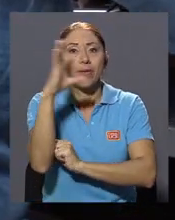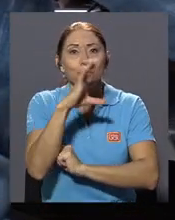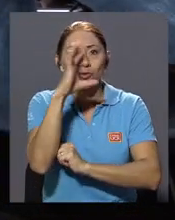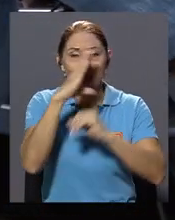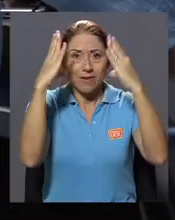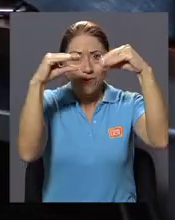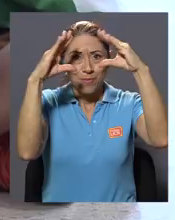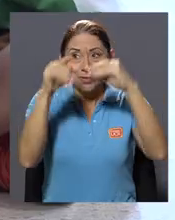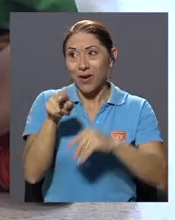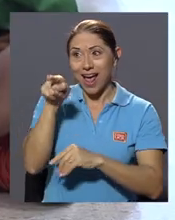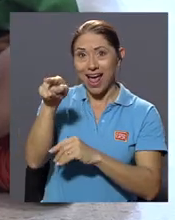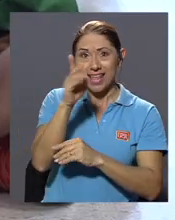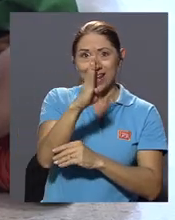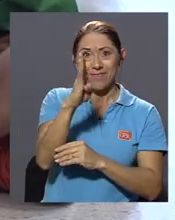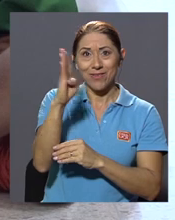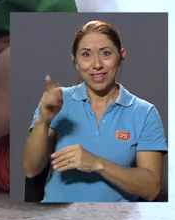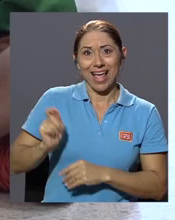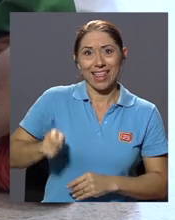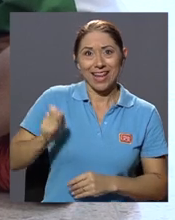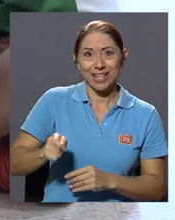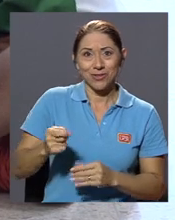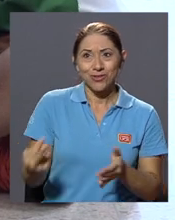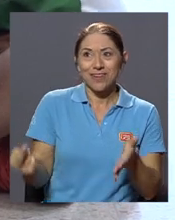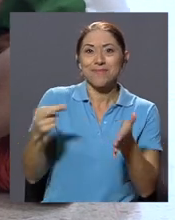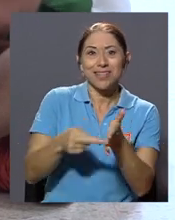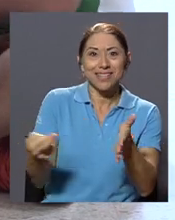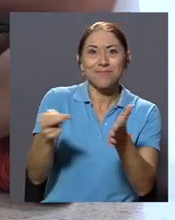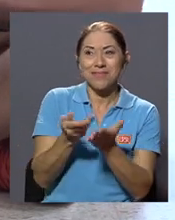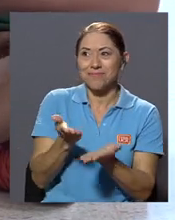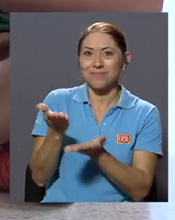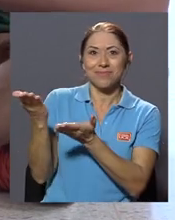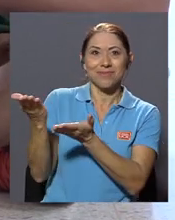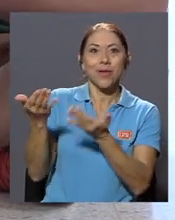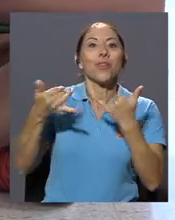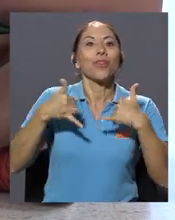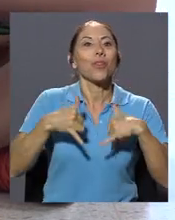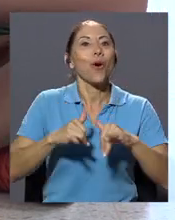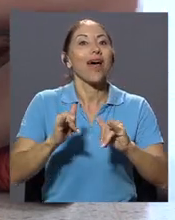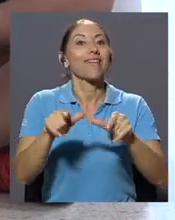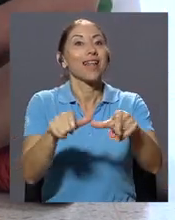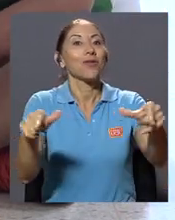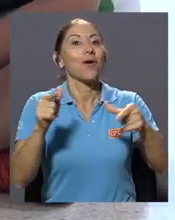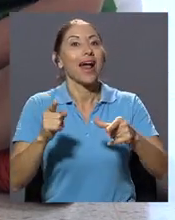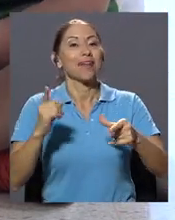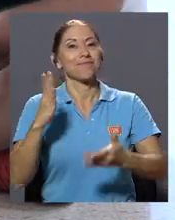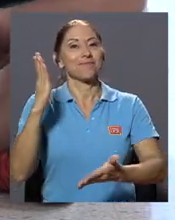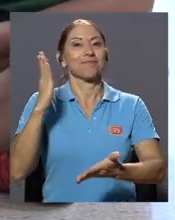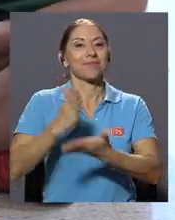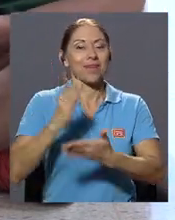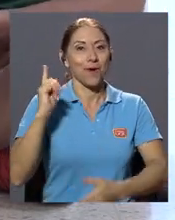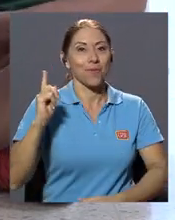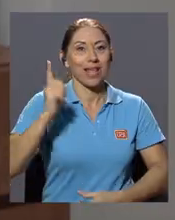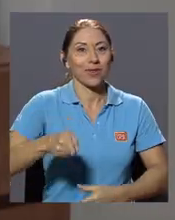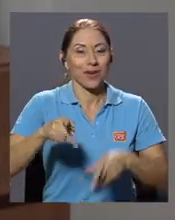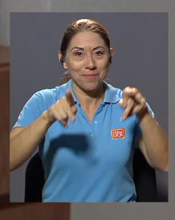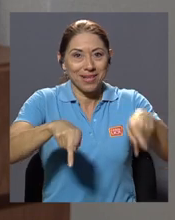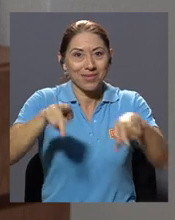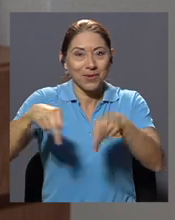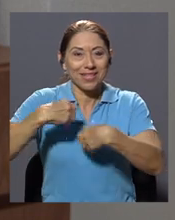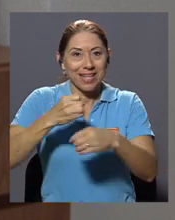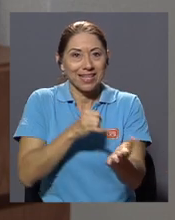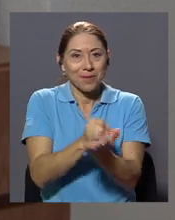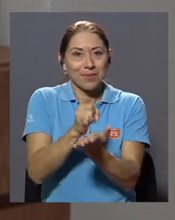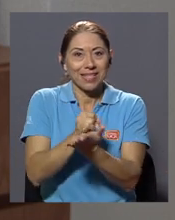de Derecho se repiten imágenes como estas, porque todavía es una parada obligatoria para quienes realizan investigaciones. Aquí